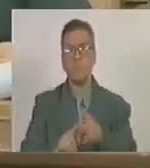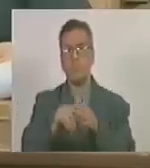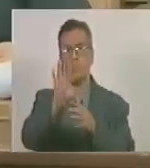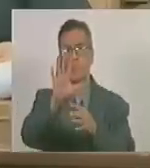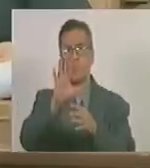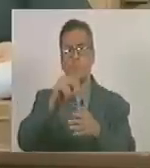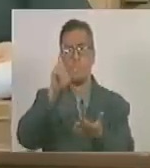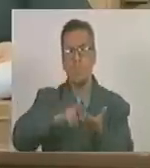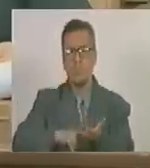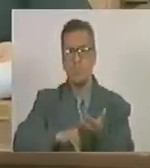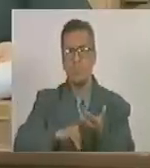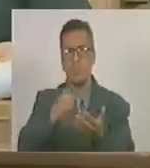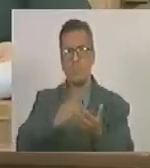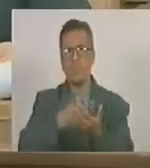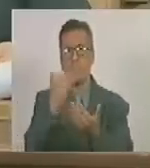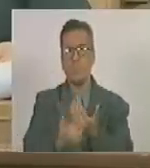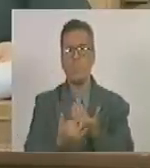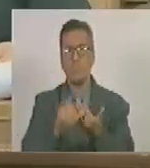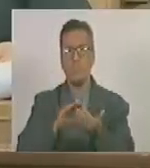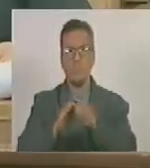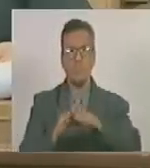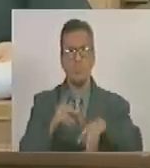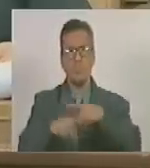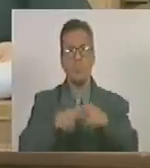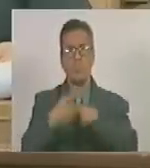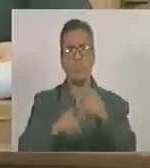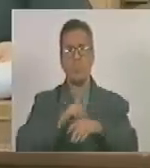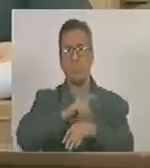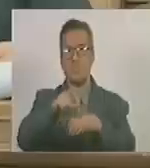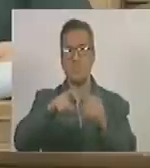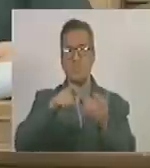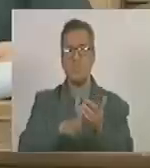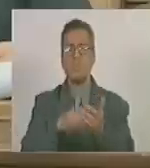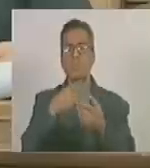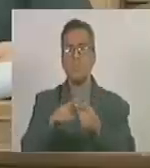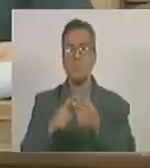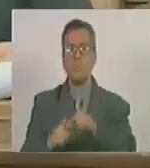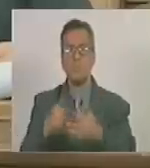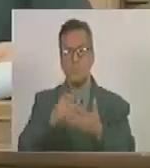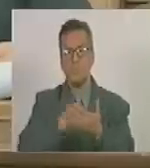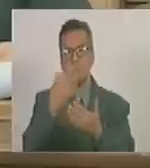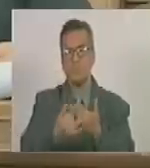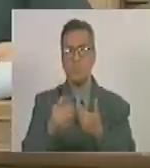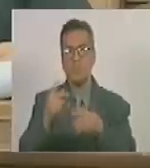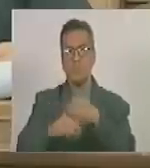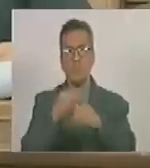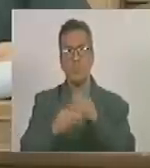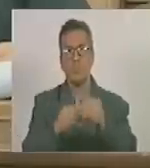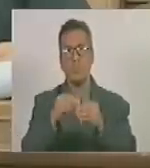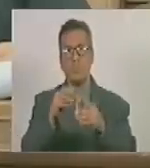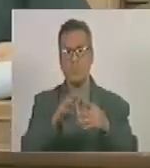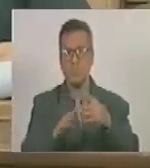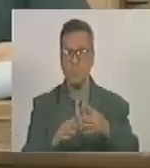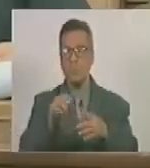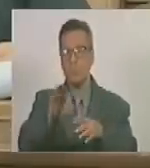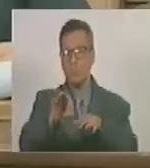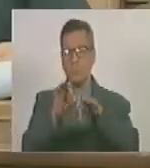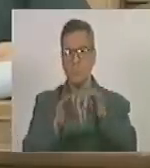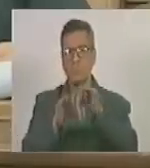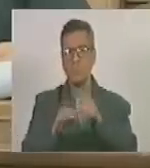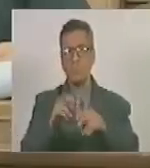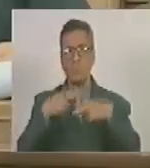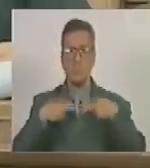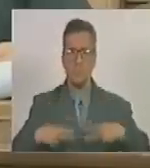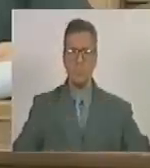5. Aprobar el Plan Comunitario de Desarrollo Integral y demás planes, de acuerdo a los aspectos esenciales de la